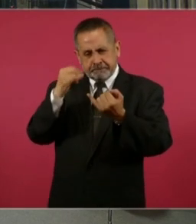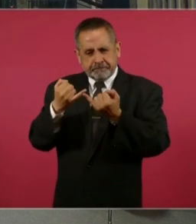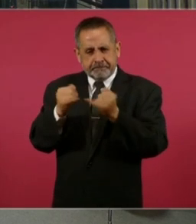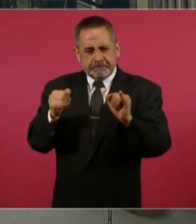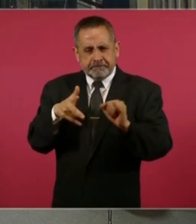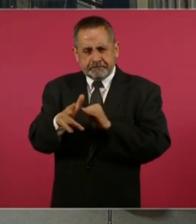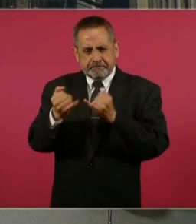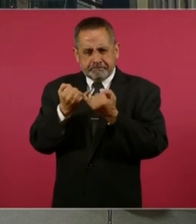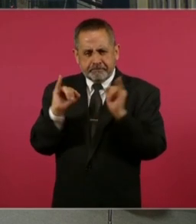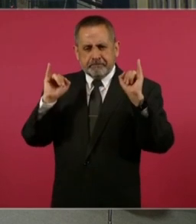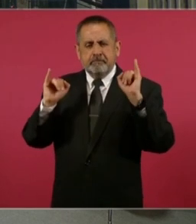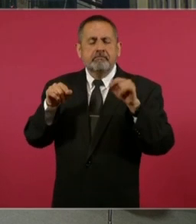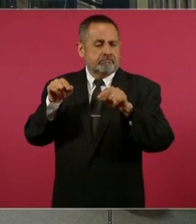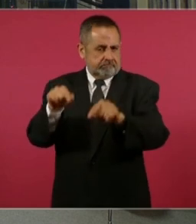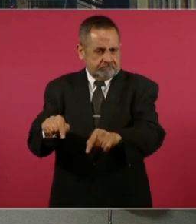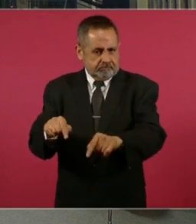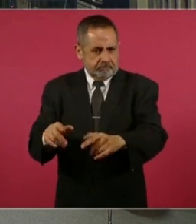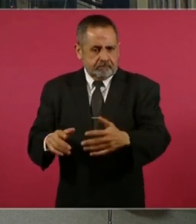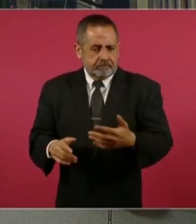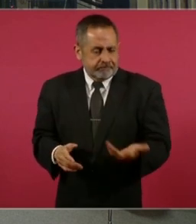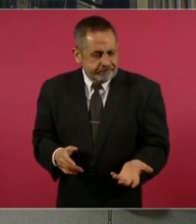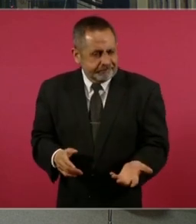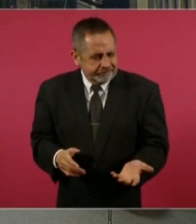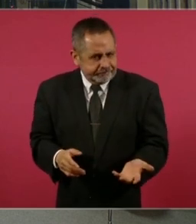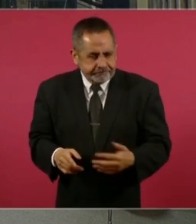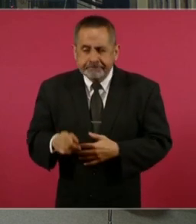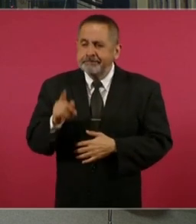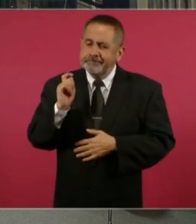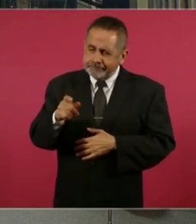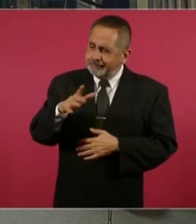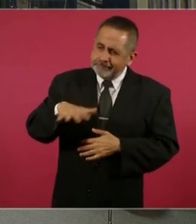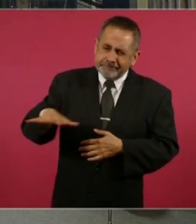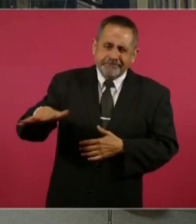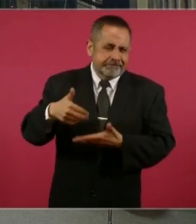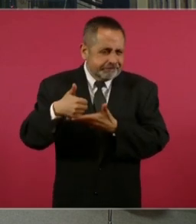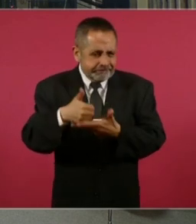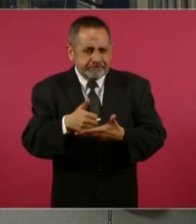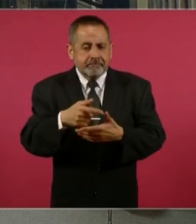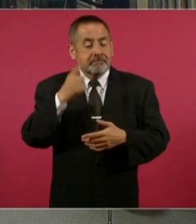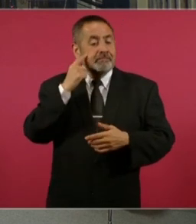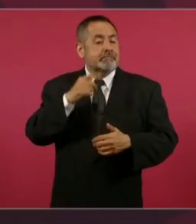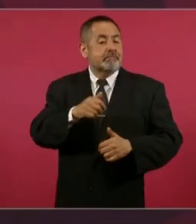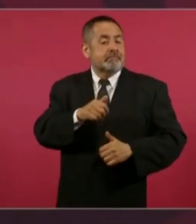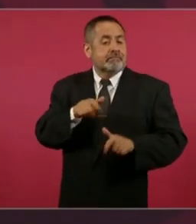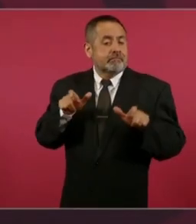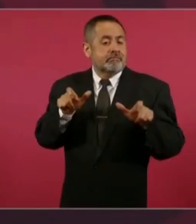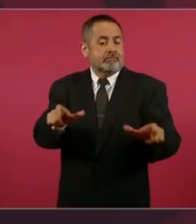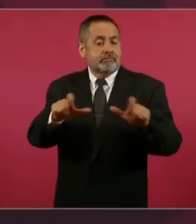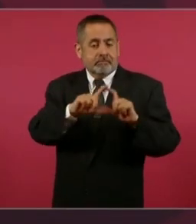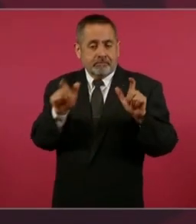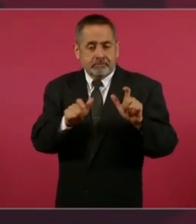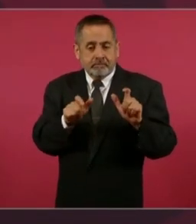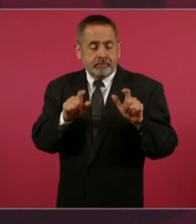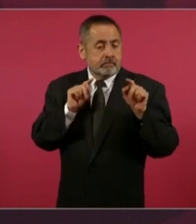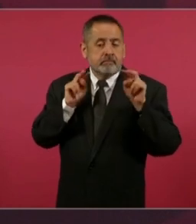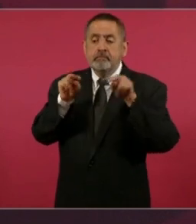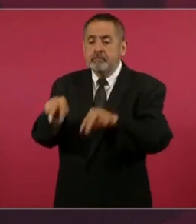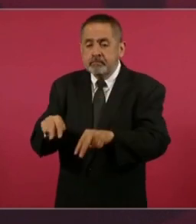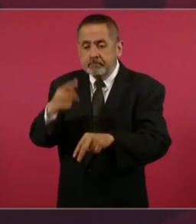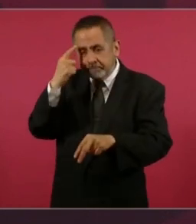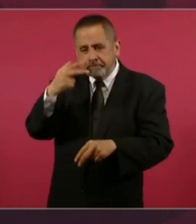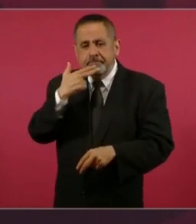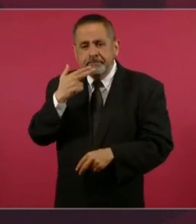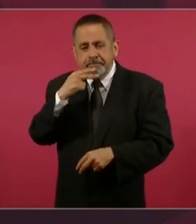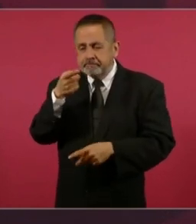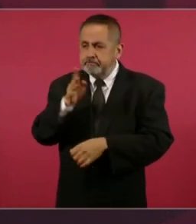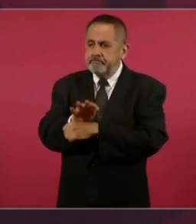inar entonces que ayuden la guardia nacional es para proteger al